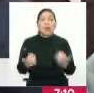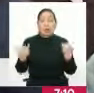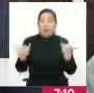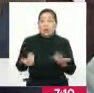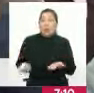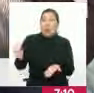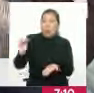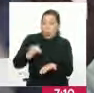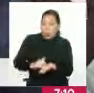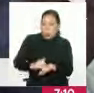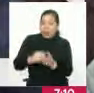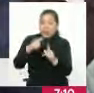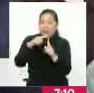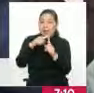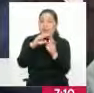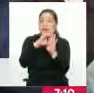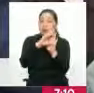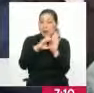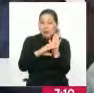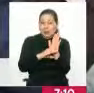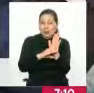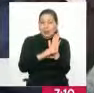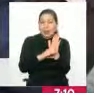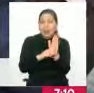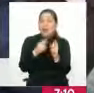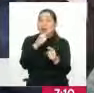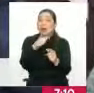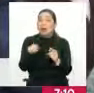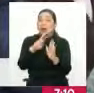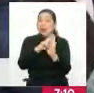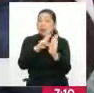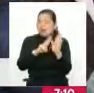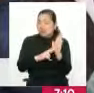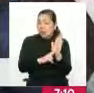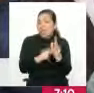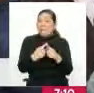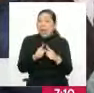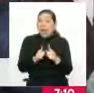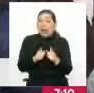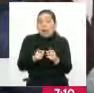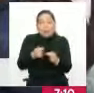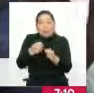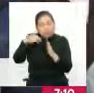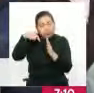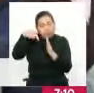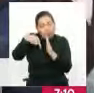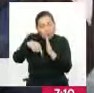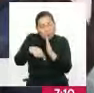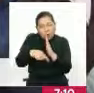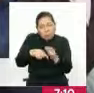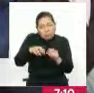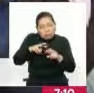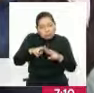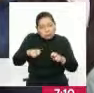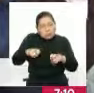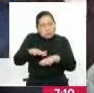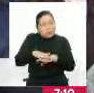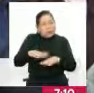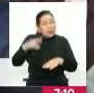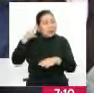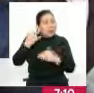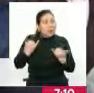nuevo Tribunal Constitucional le hemos pedido la nulidad de esa resolución para que entre al fondo del asunto, razón por la cual tenemos la